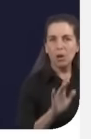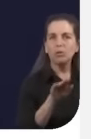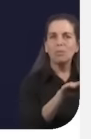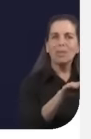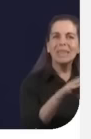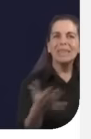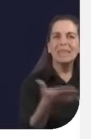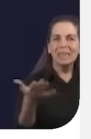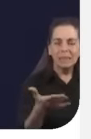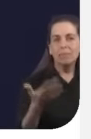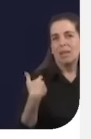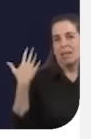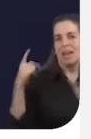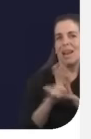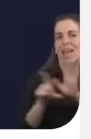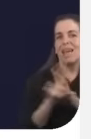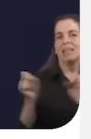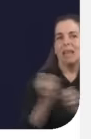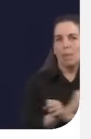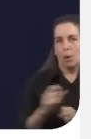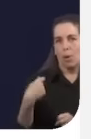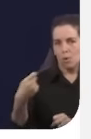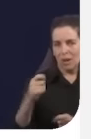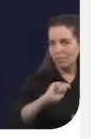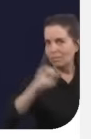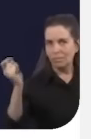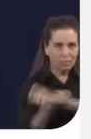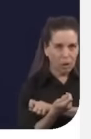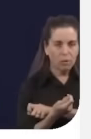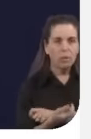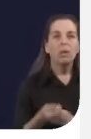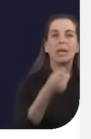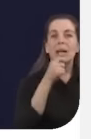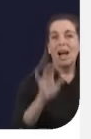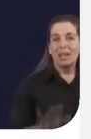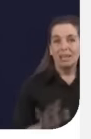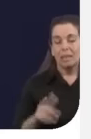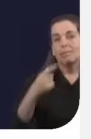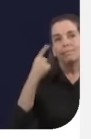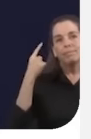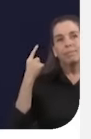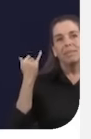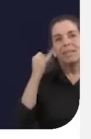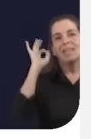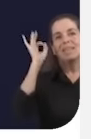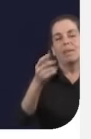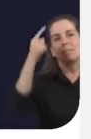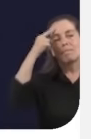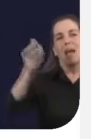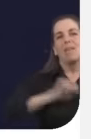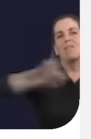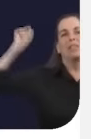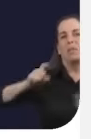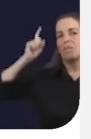con la o seguir con la pulverización de la inflación mandato que los argentinos nos dieron